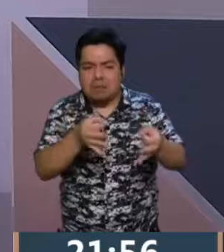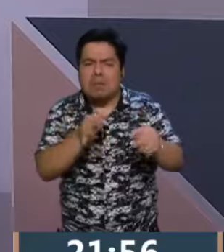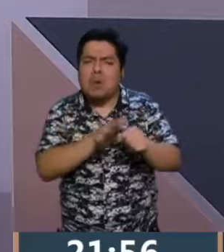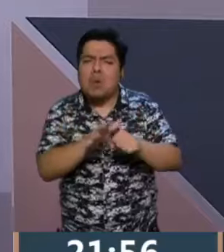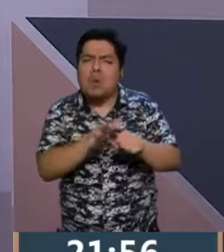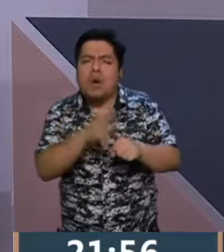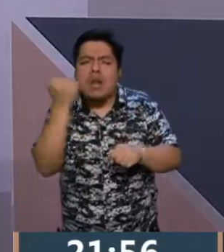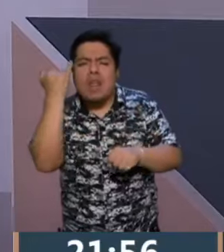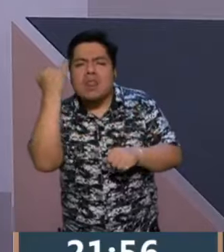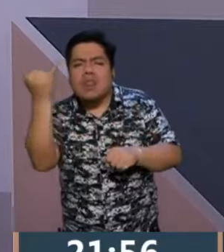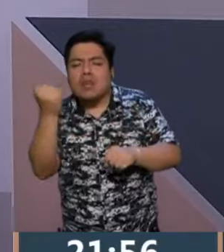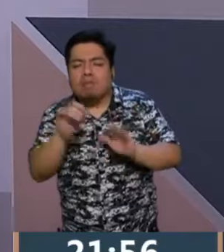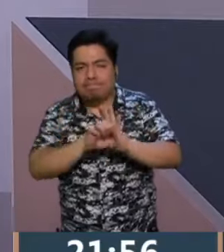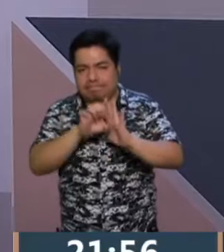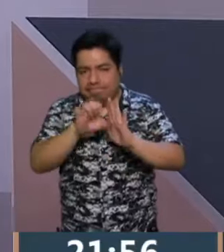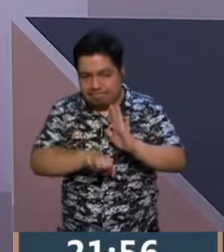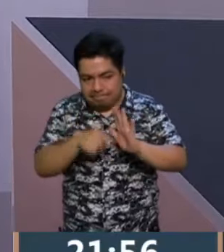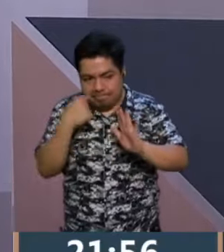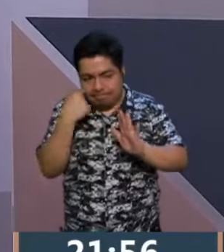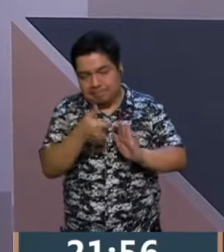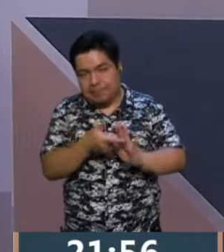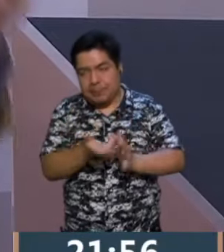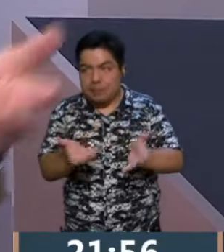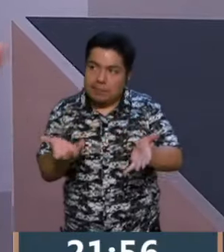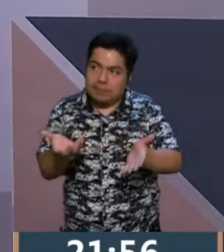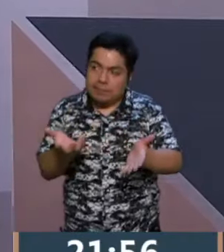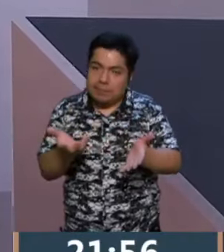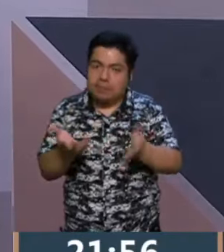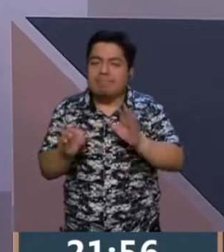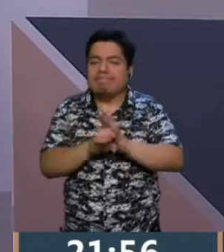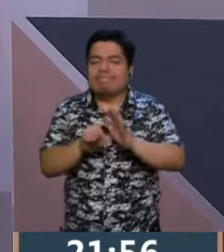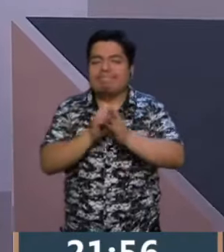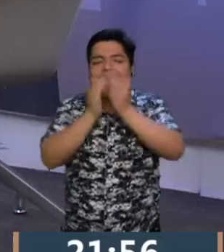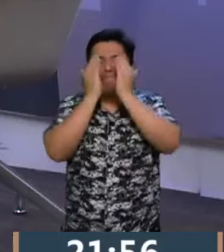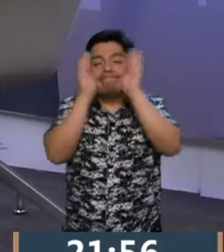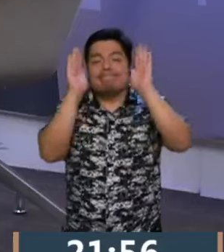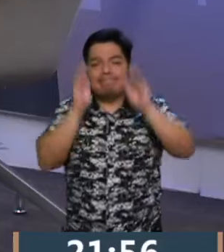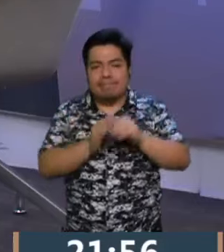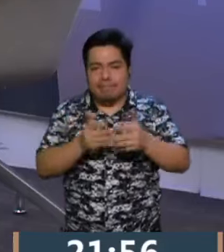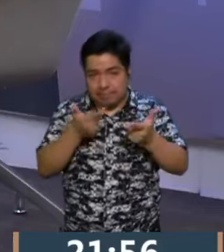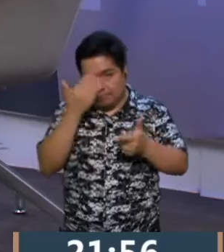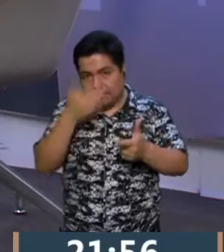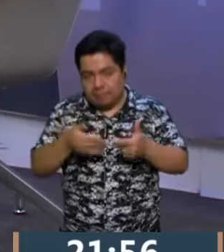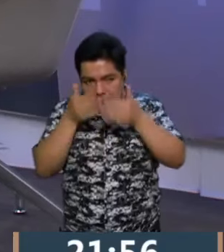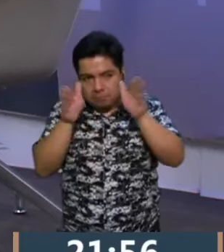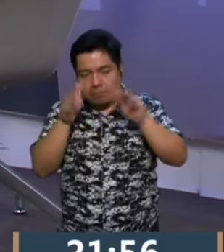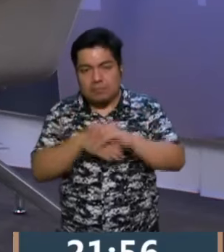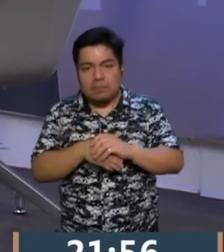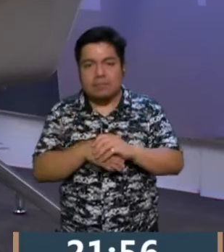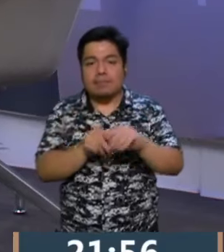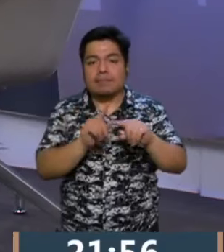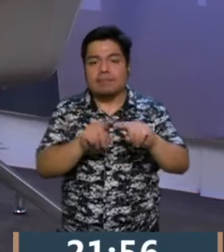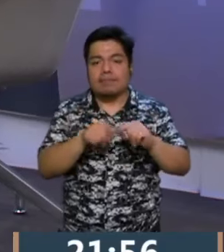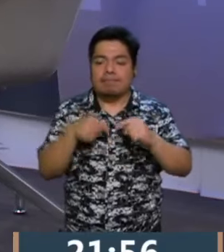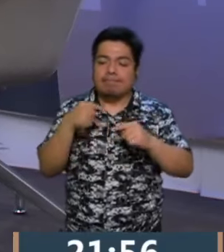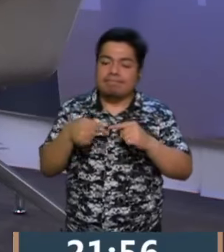criterio de, por una parte, dar una perspectiva distinta a los